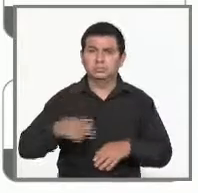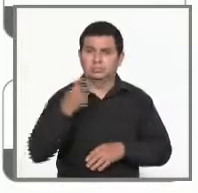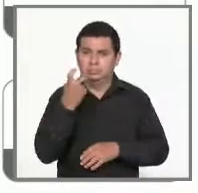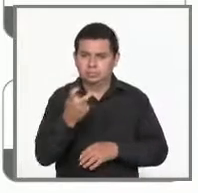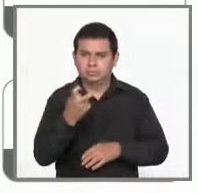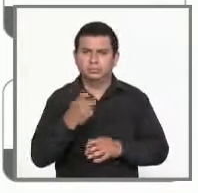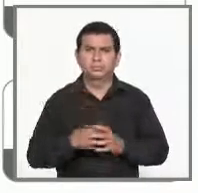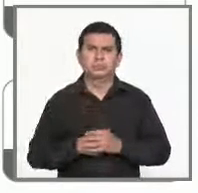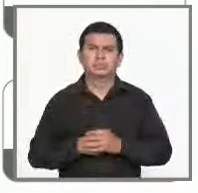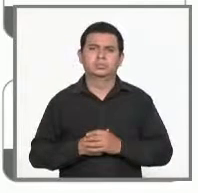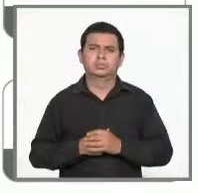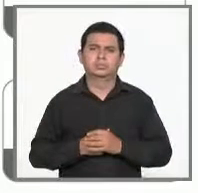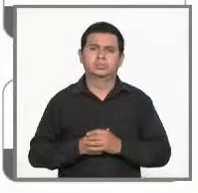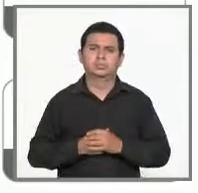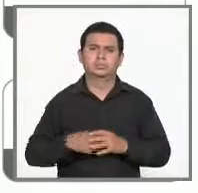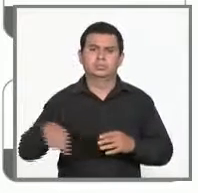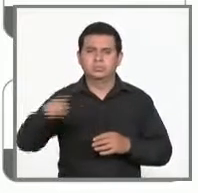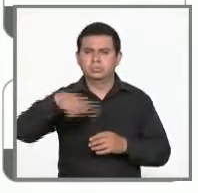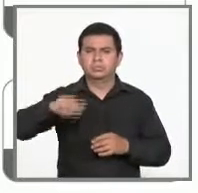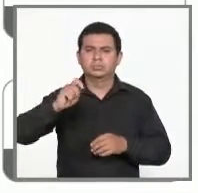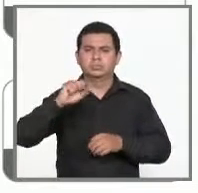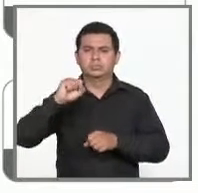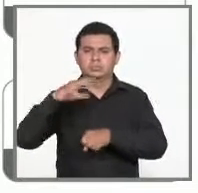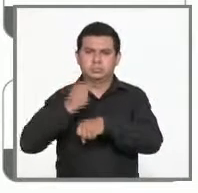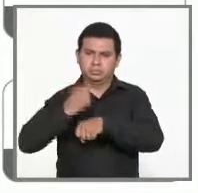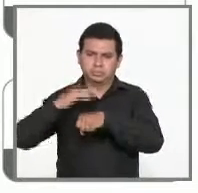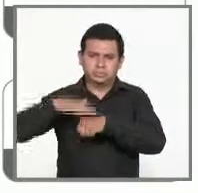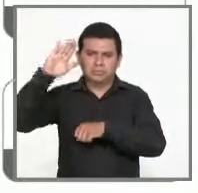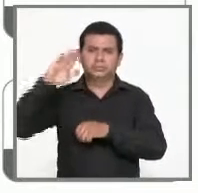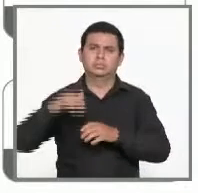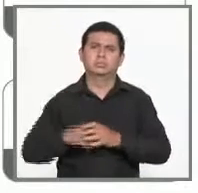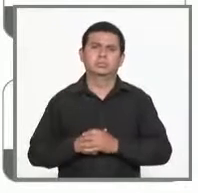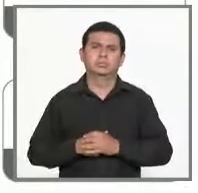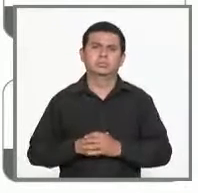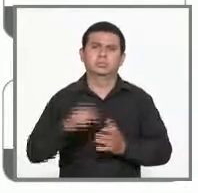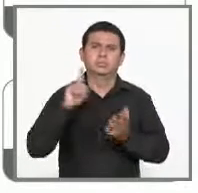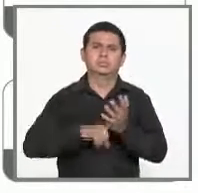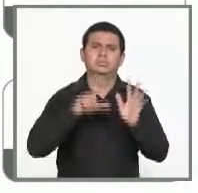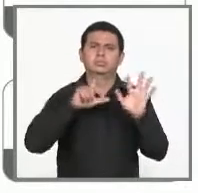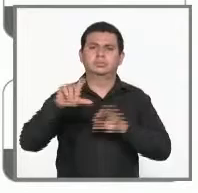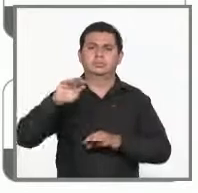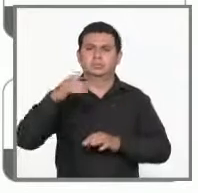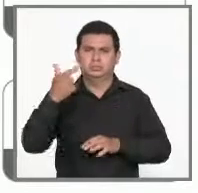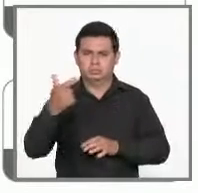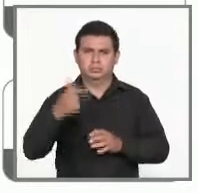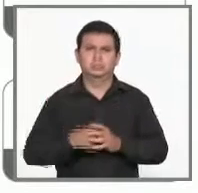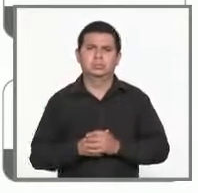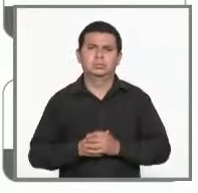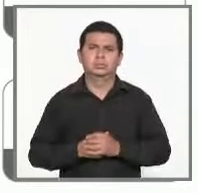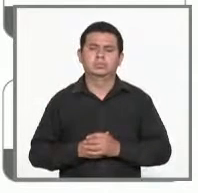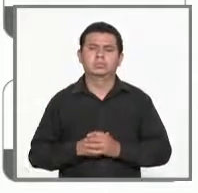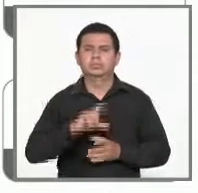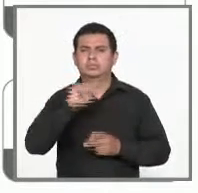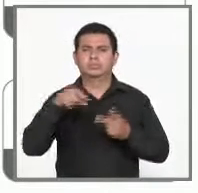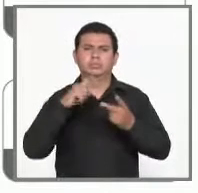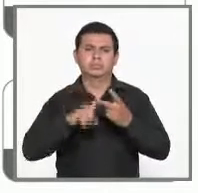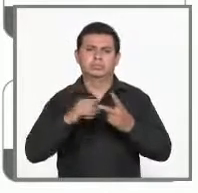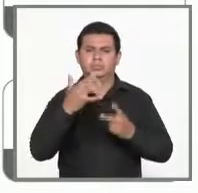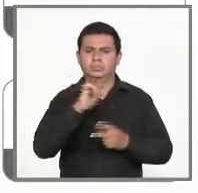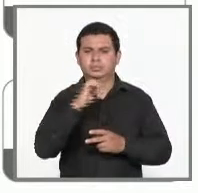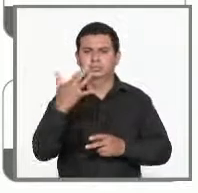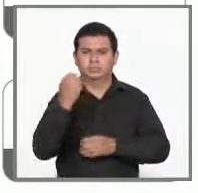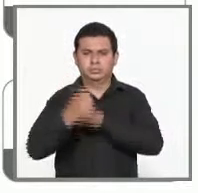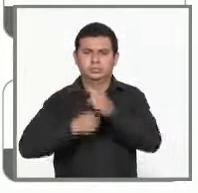los más sobresalientes siguen siendo los mayores de 65 años de edad con 1.793 seguidos de los de 50 a